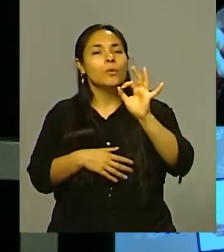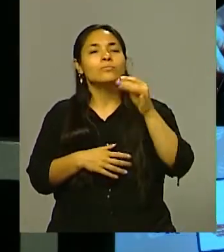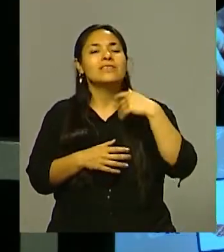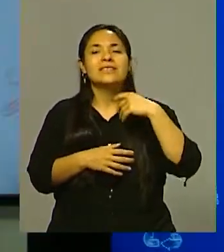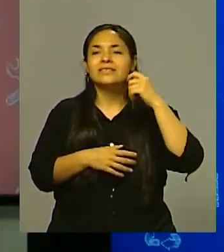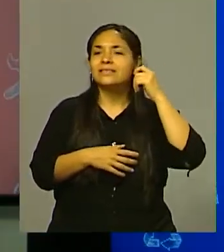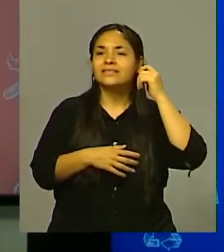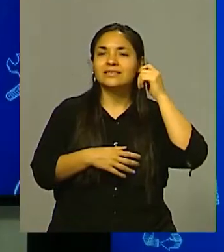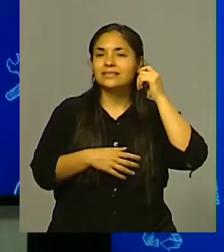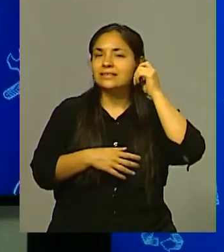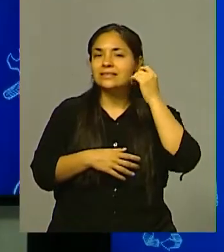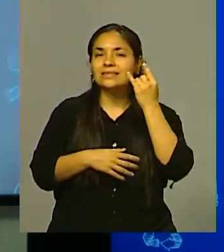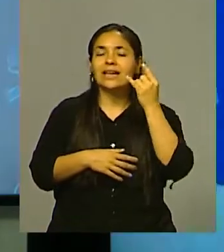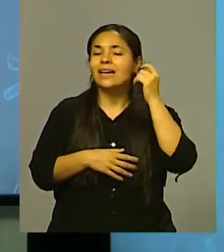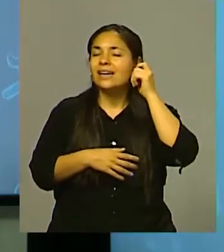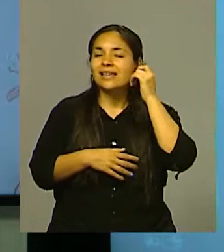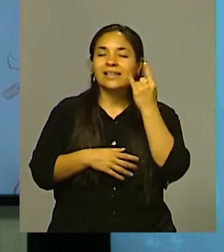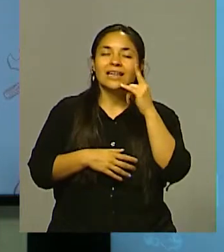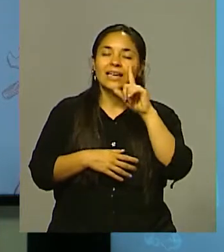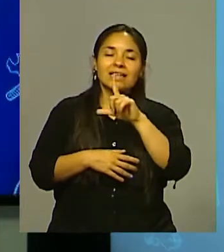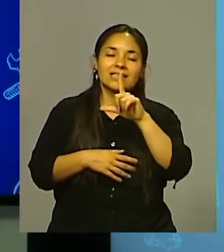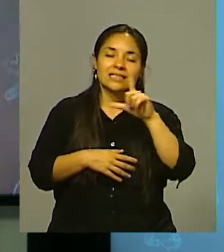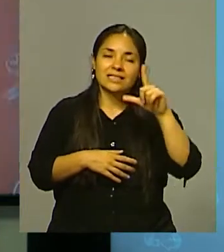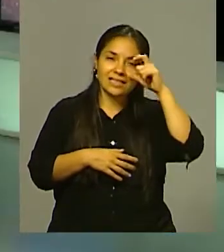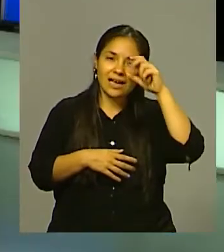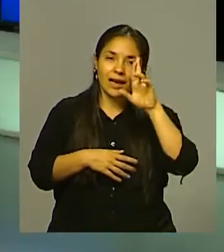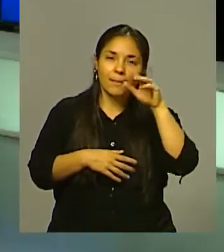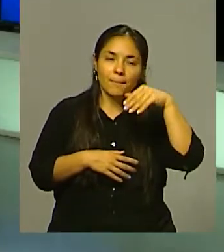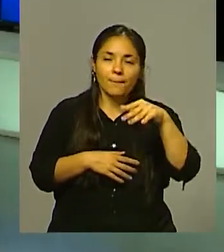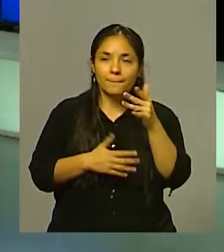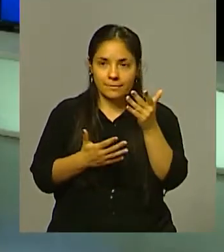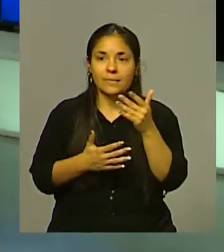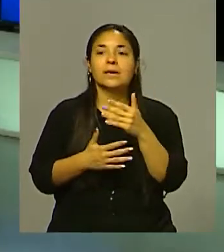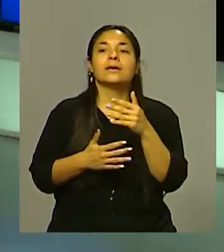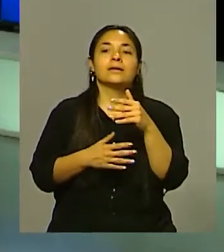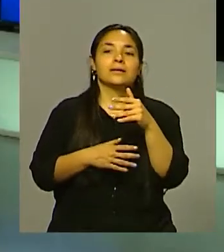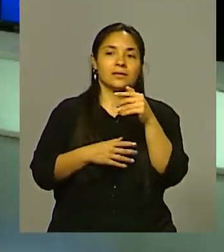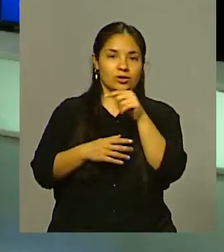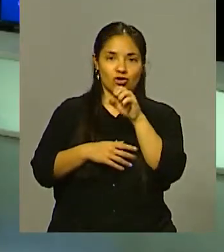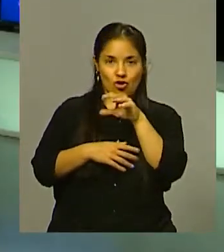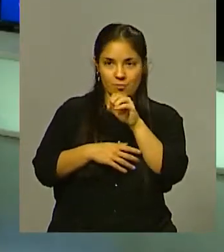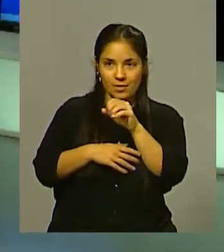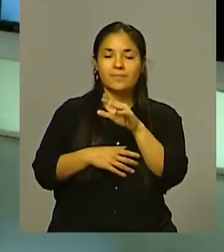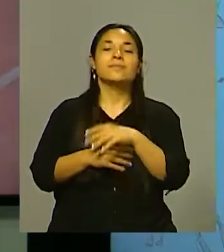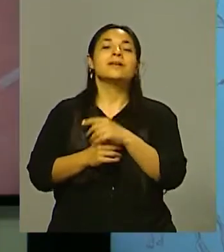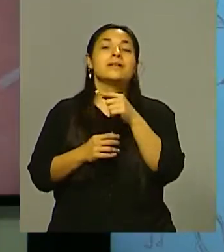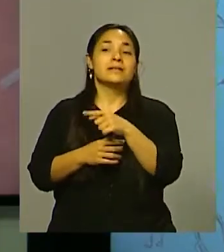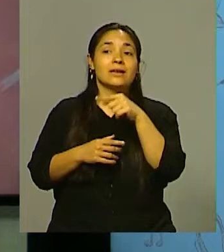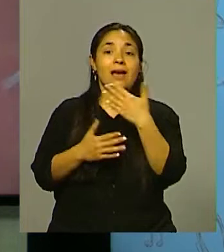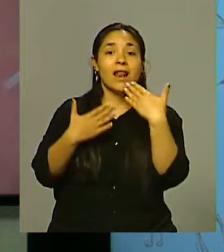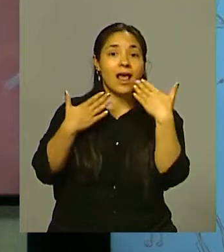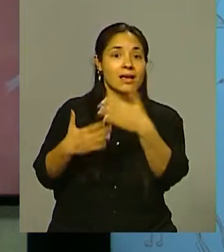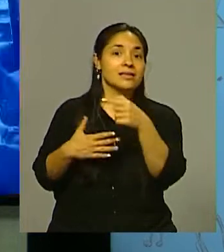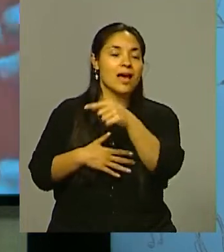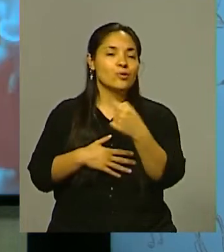Guillem Jim. Le pregunto, porque recién estábamos hablando fuera de aire con Guillem, y está porque él, gracias a su inquietud,